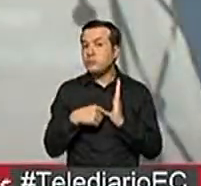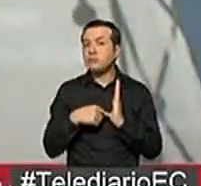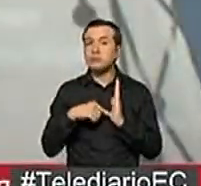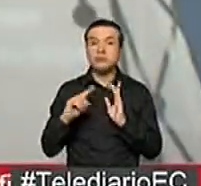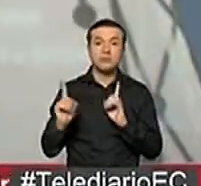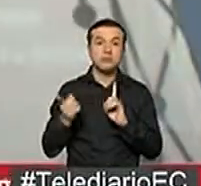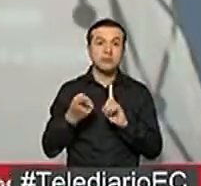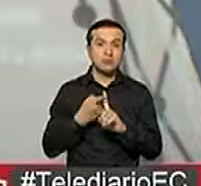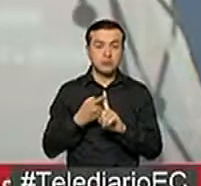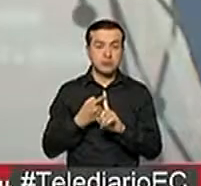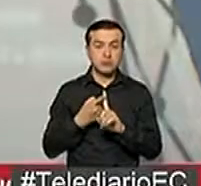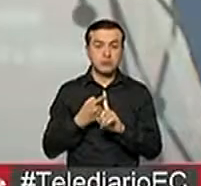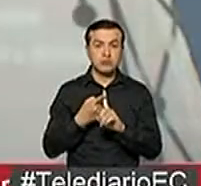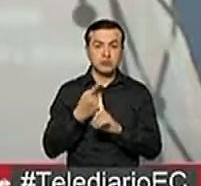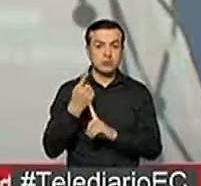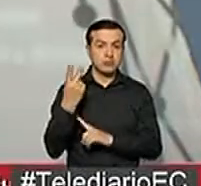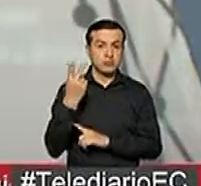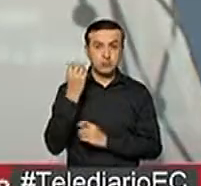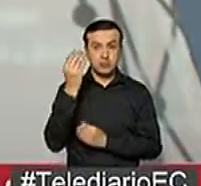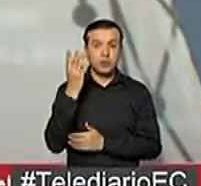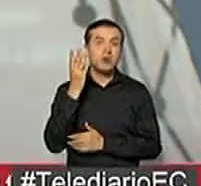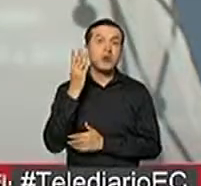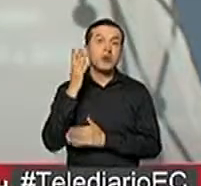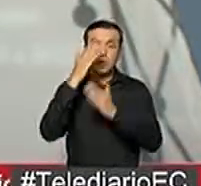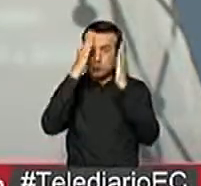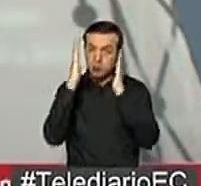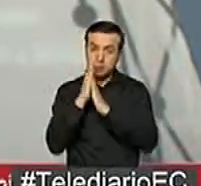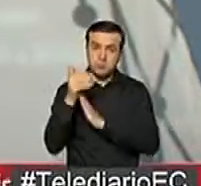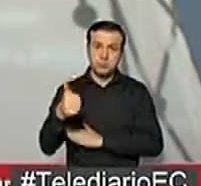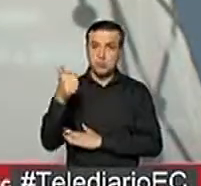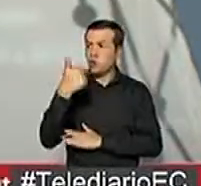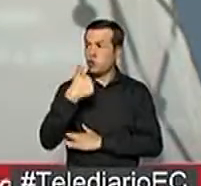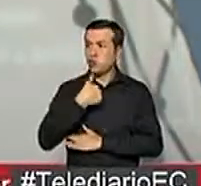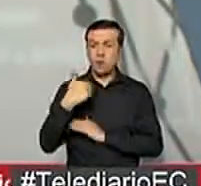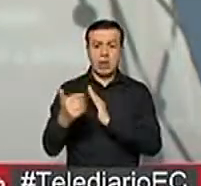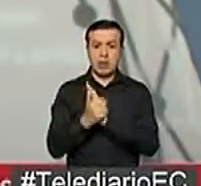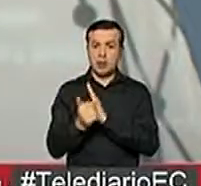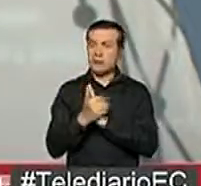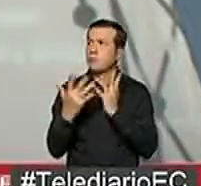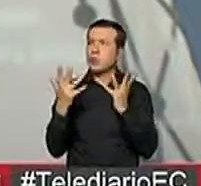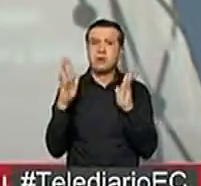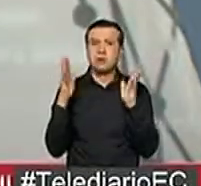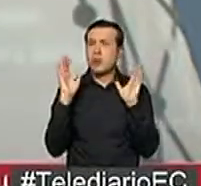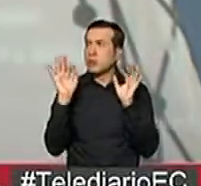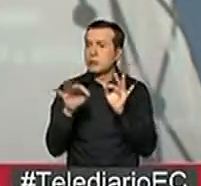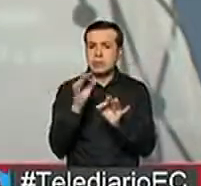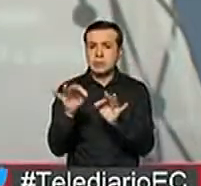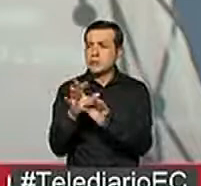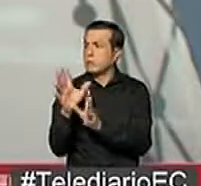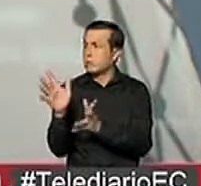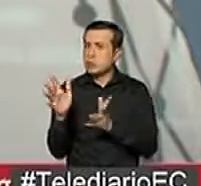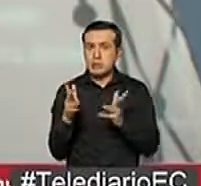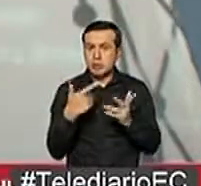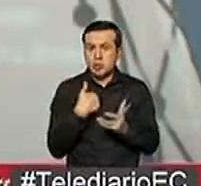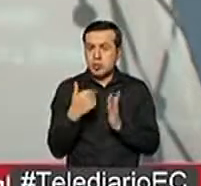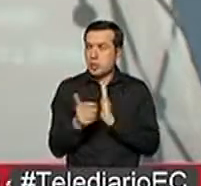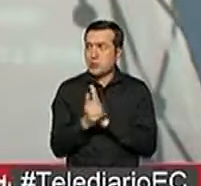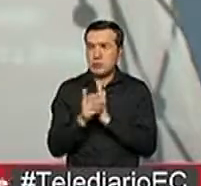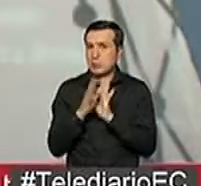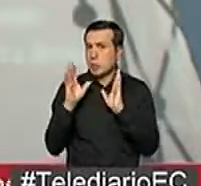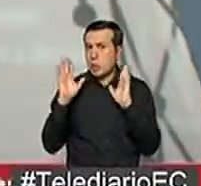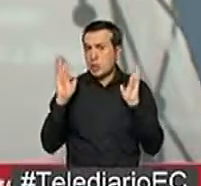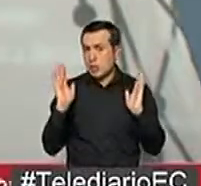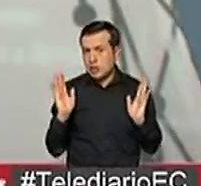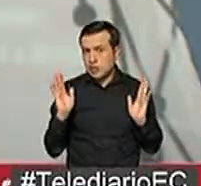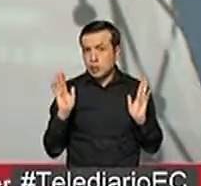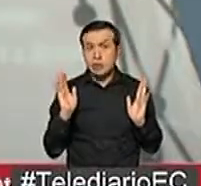la obra le dice, en la segunda escena, le dice a la madre priora, pero yo no soy hábil de las manos, yo no sé coser. Ese no es mi talento, digamos,